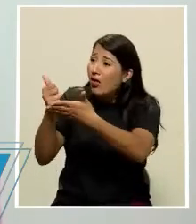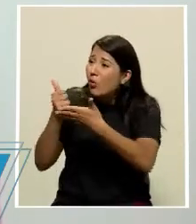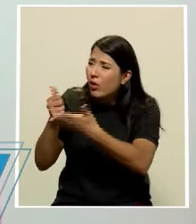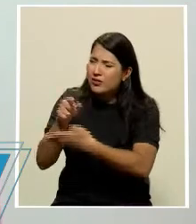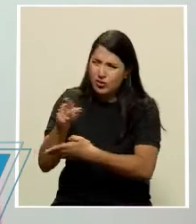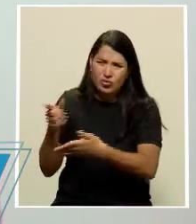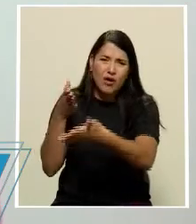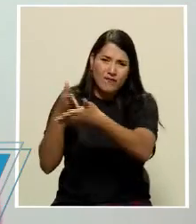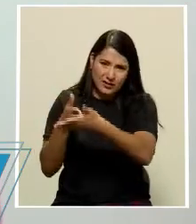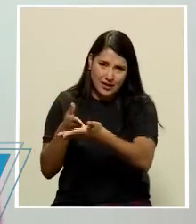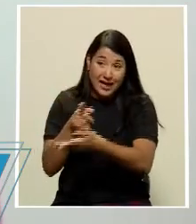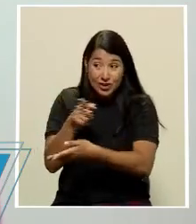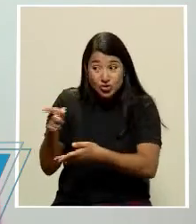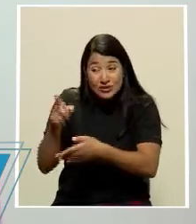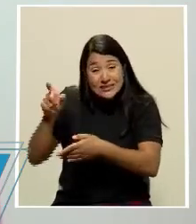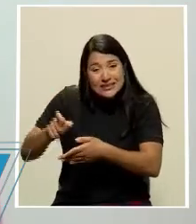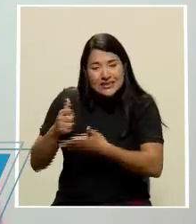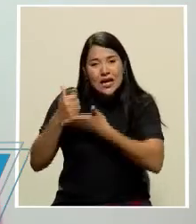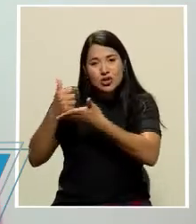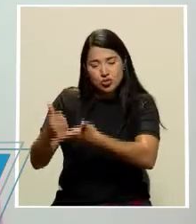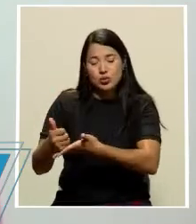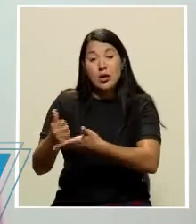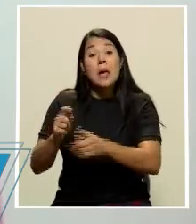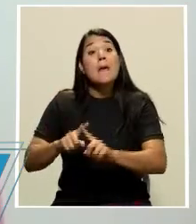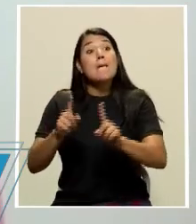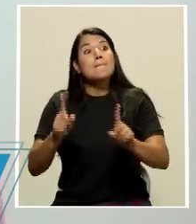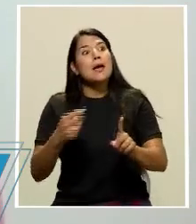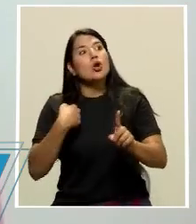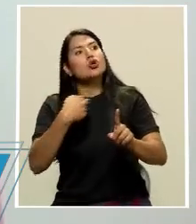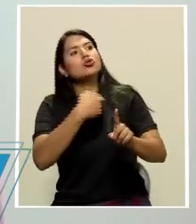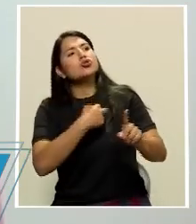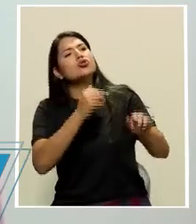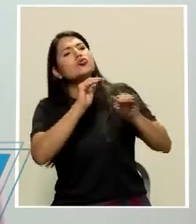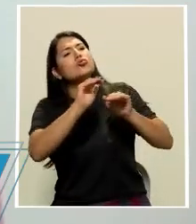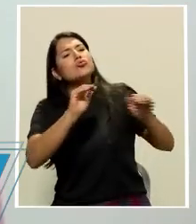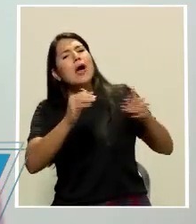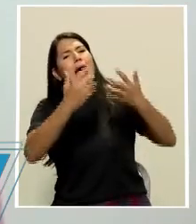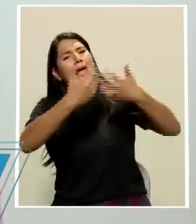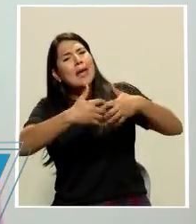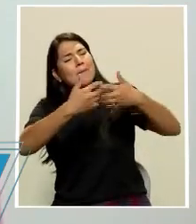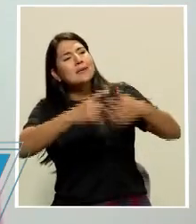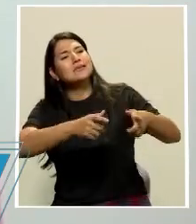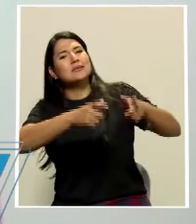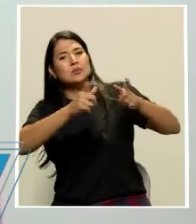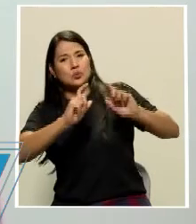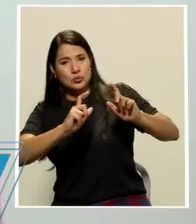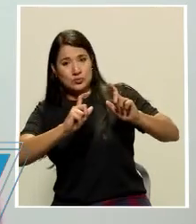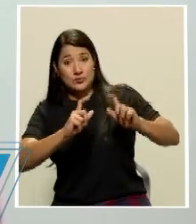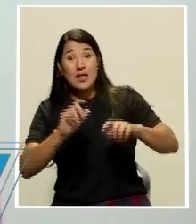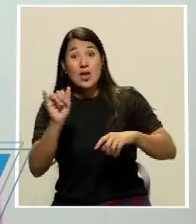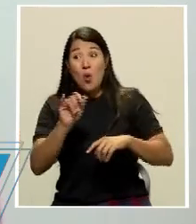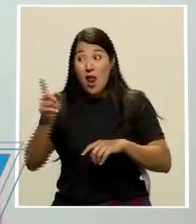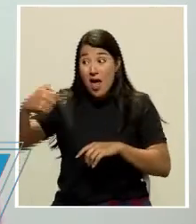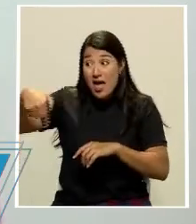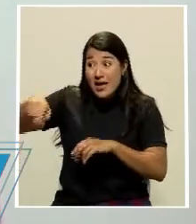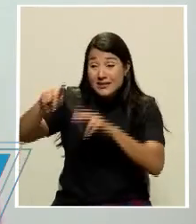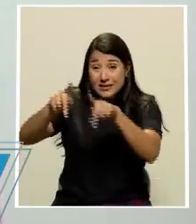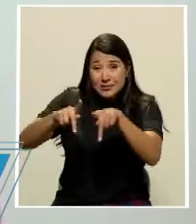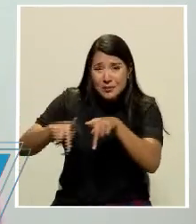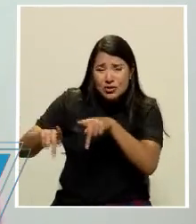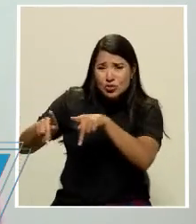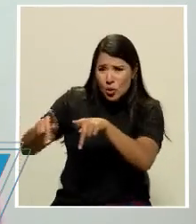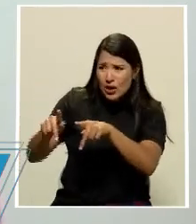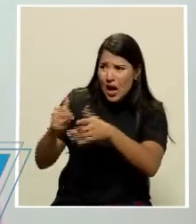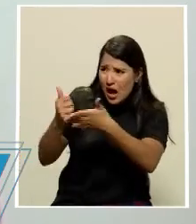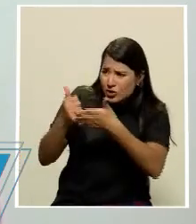estas personas generen esquemas de solidaridad con sus vecinos para identificar a aquellos que tengan algún